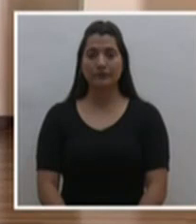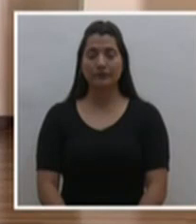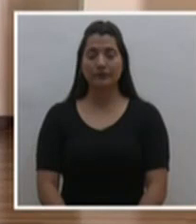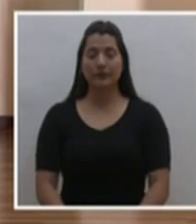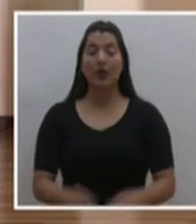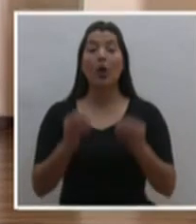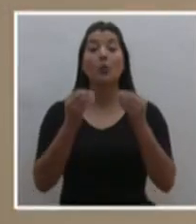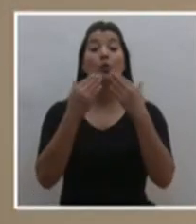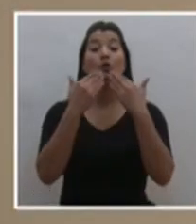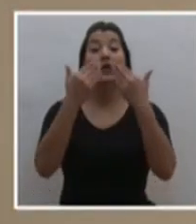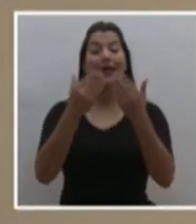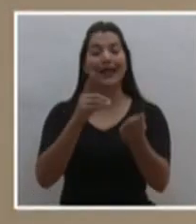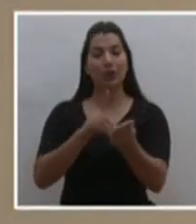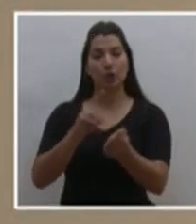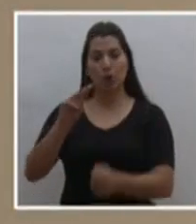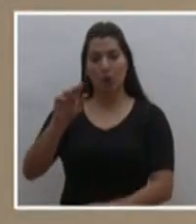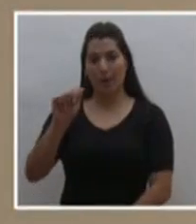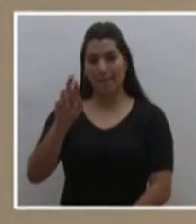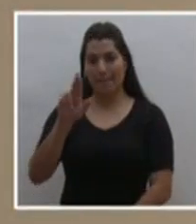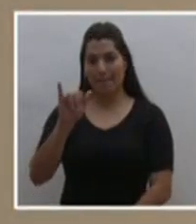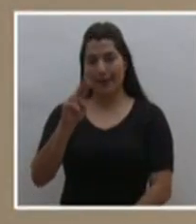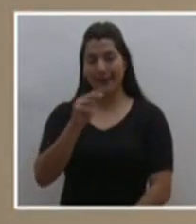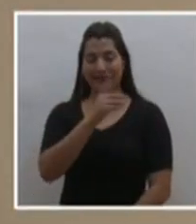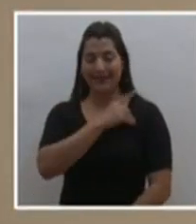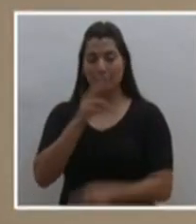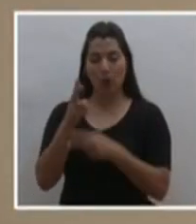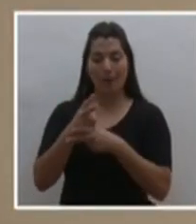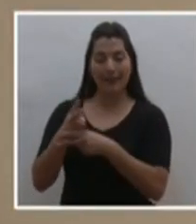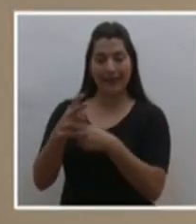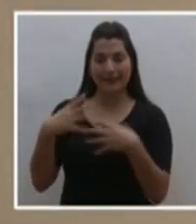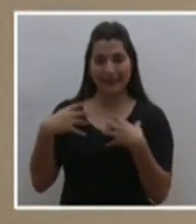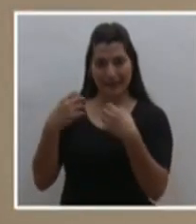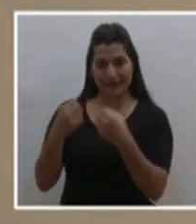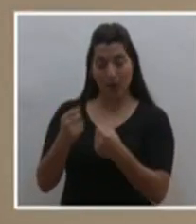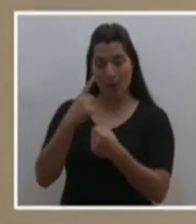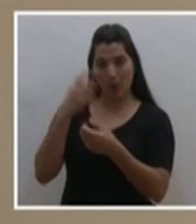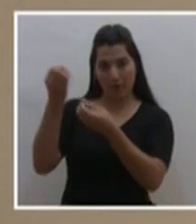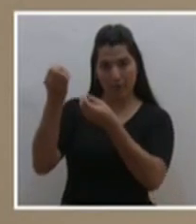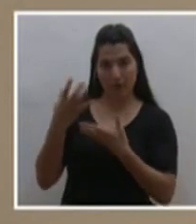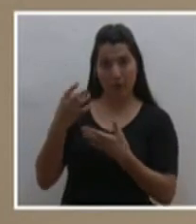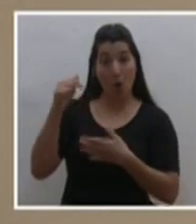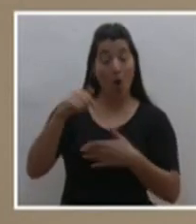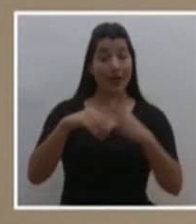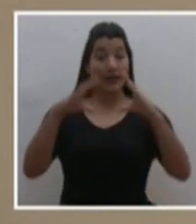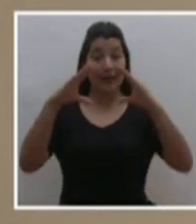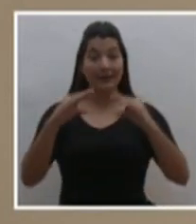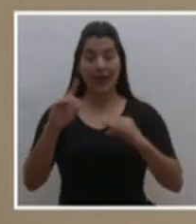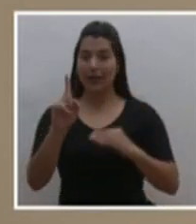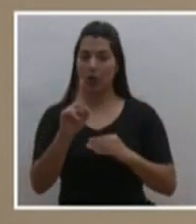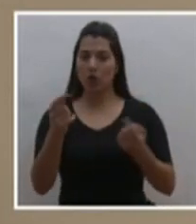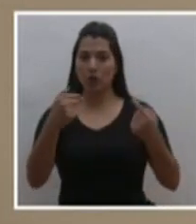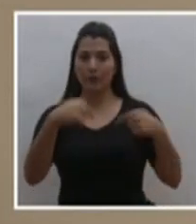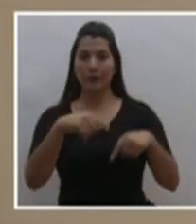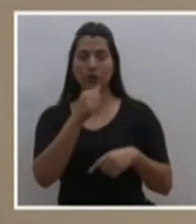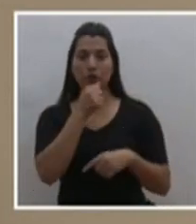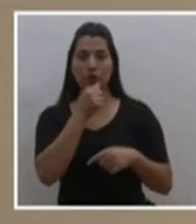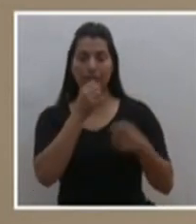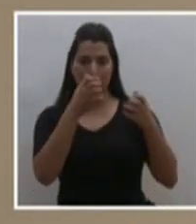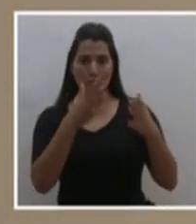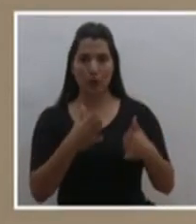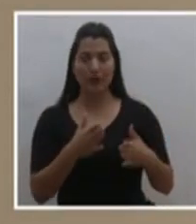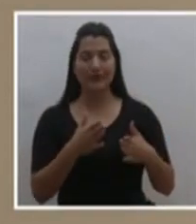Muchas gracias al doctor Marín, director de Vigilancia de la Salud, por el reporte ofrecido. Esta tarde no contamos con la participación de colegas